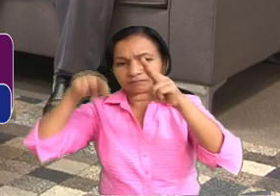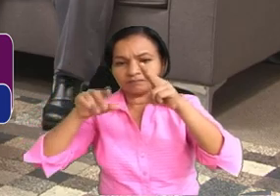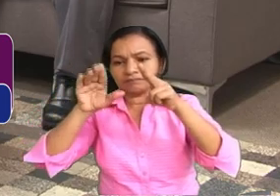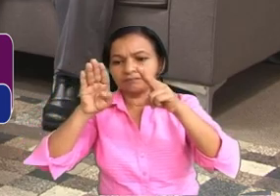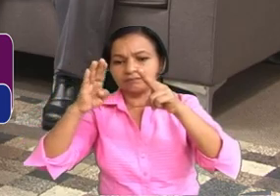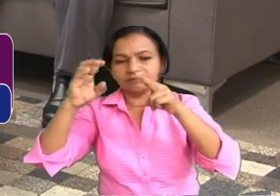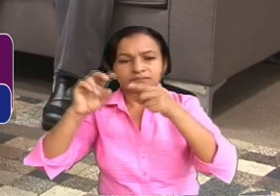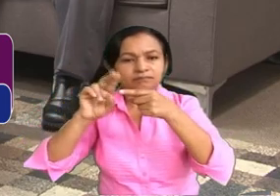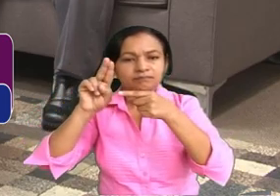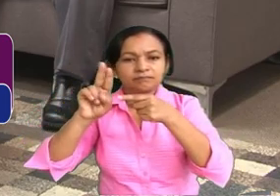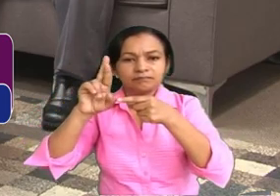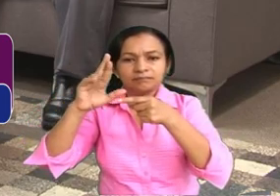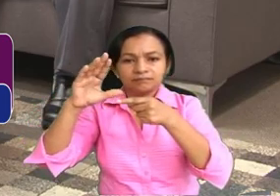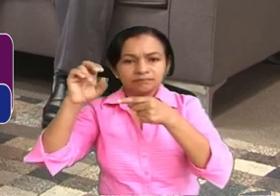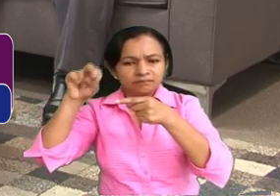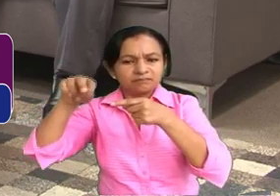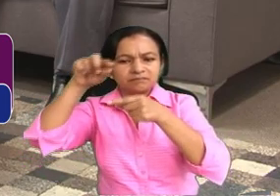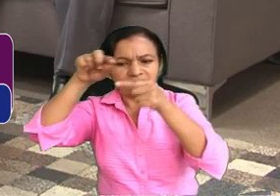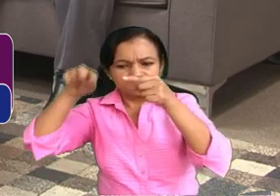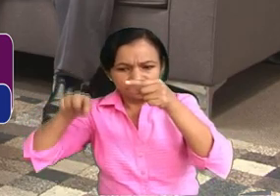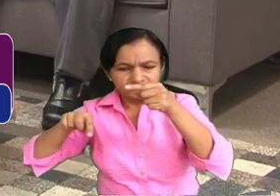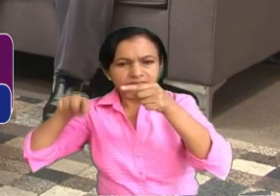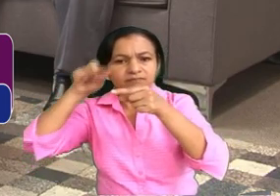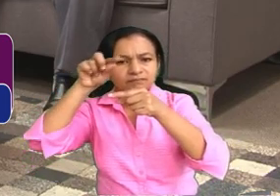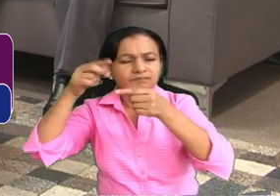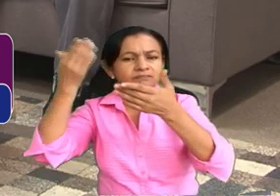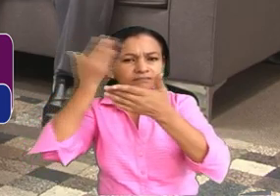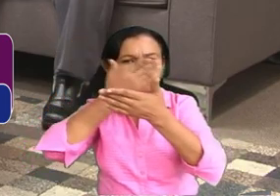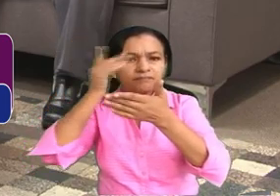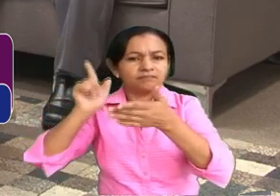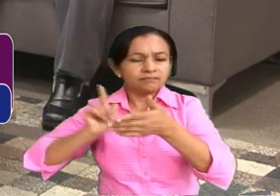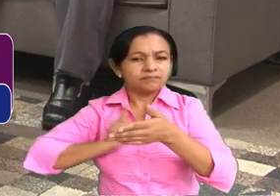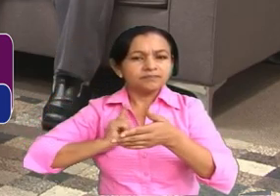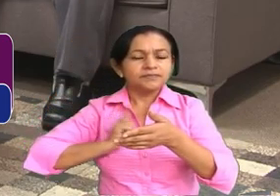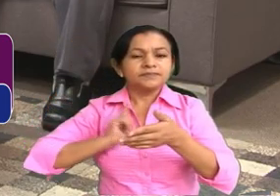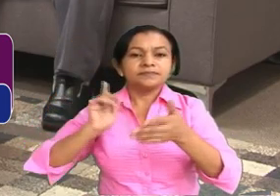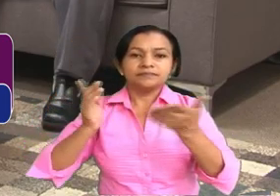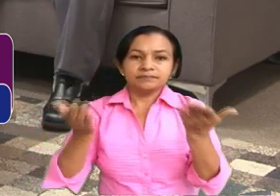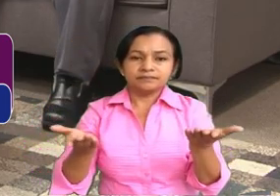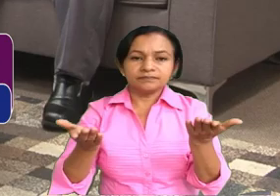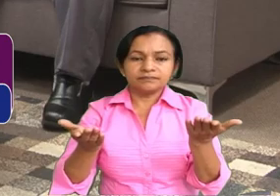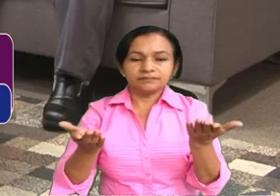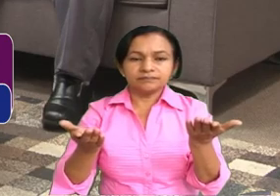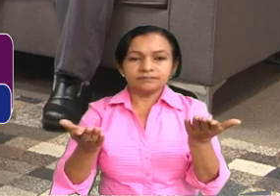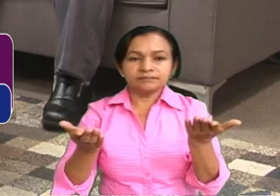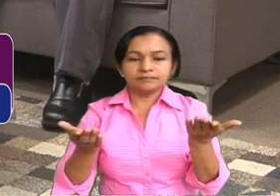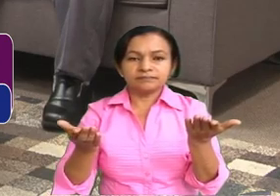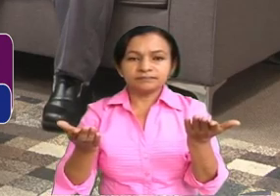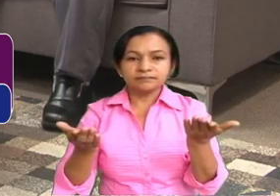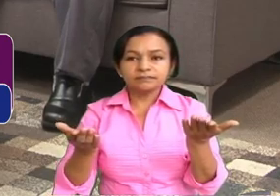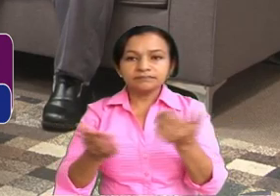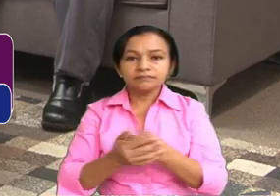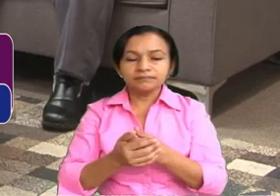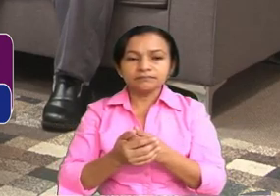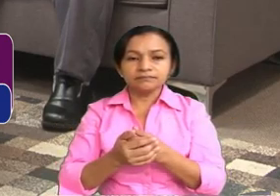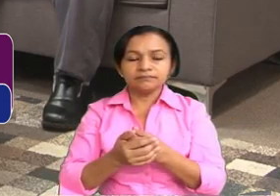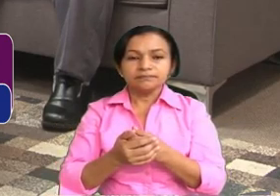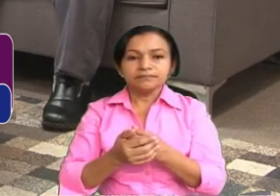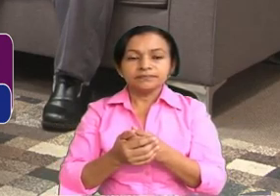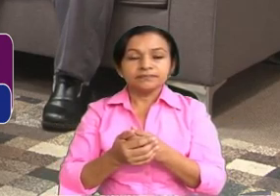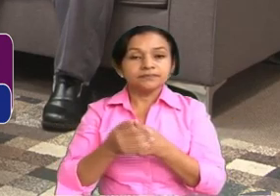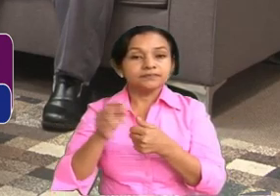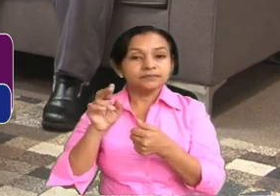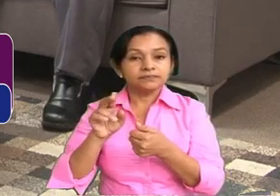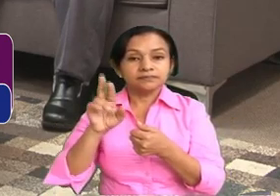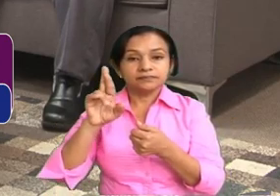la Huracán, están presentes en cada uno de esos lugares. Y en la Huracán,